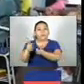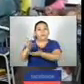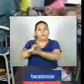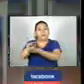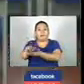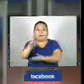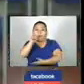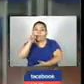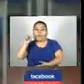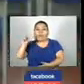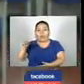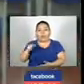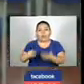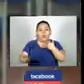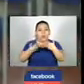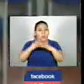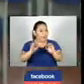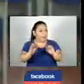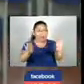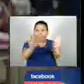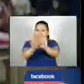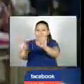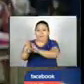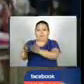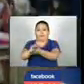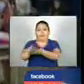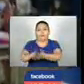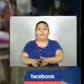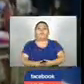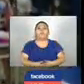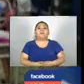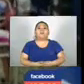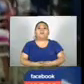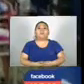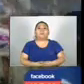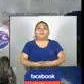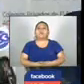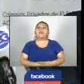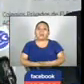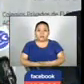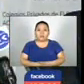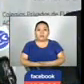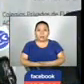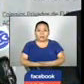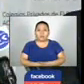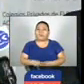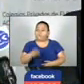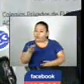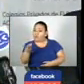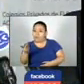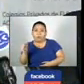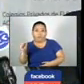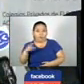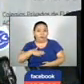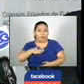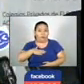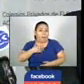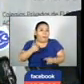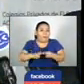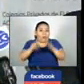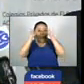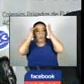quien agregó que tampoco se han cerrado colegios. Sí tenemos reportes, no alarmantes, pero sí tenemos,